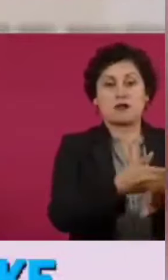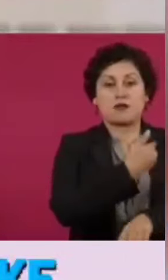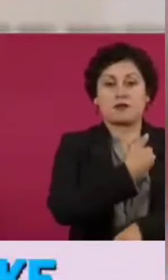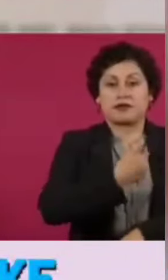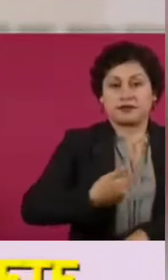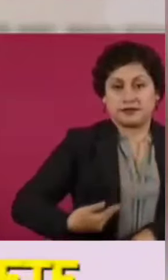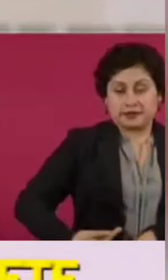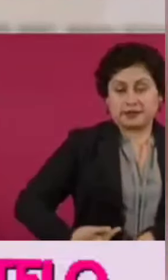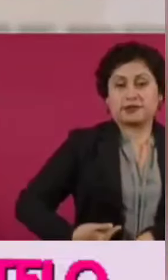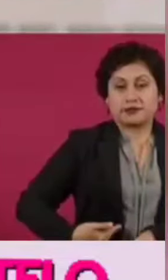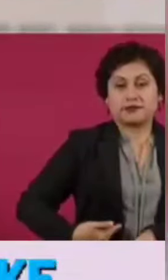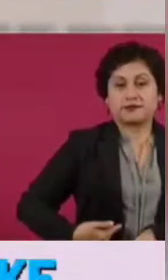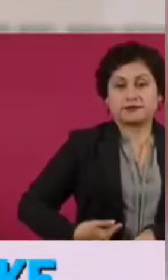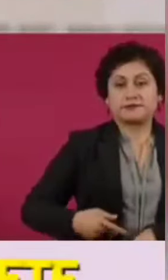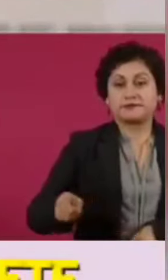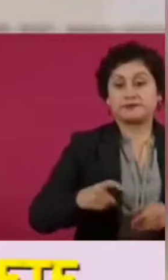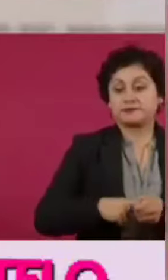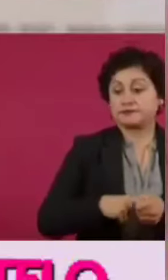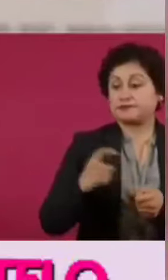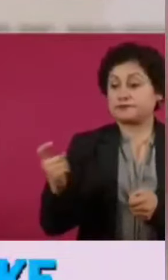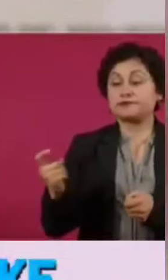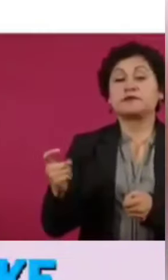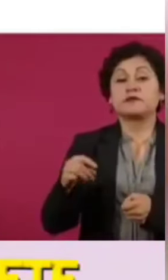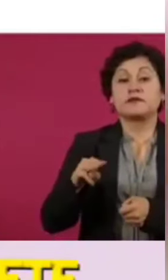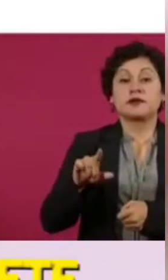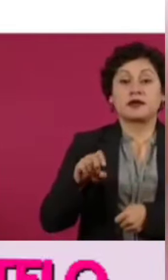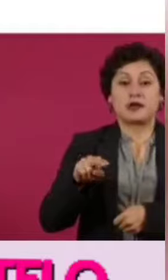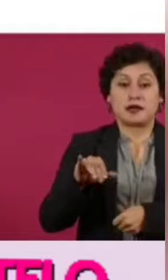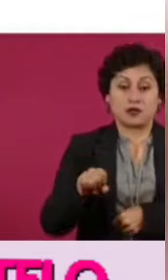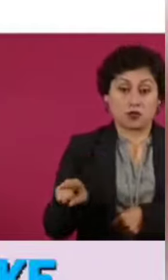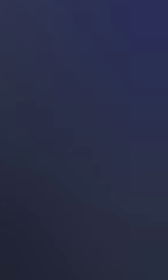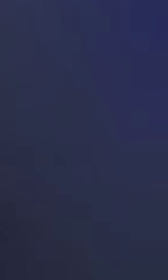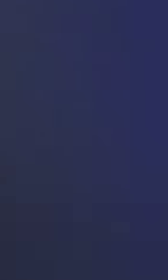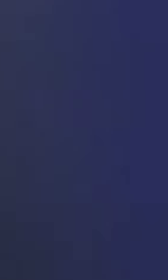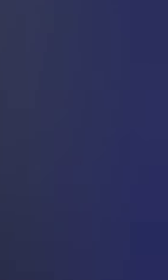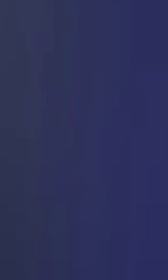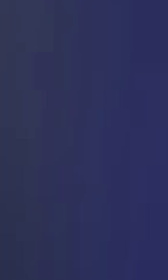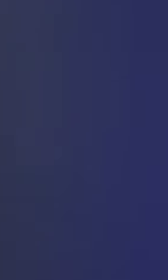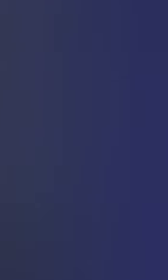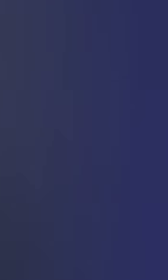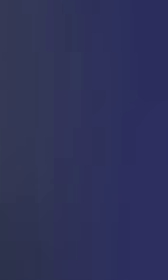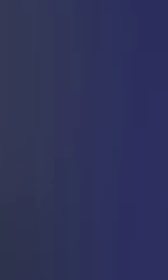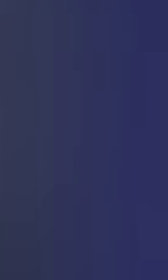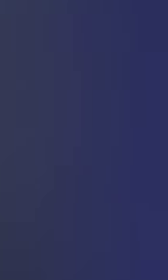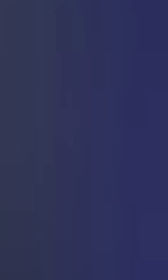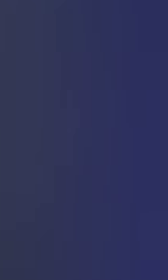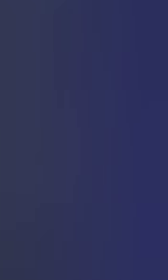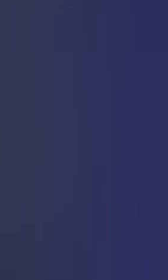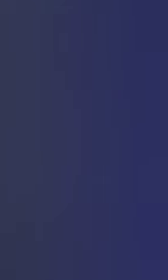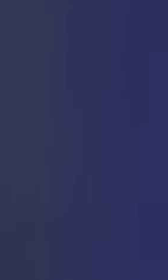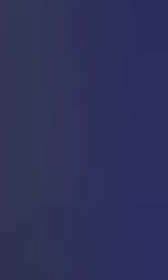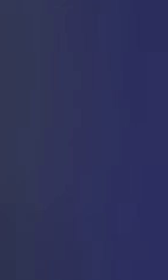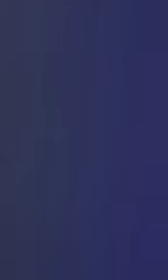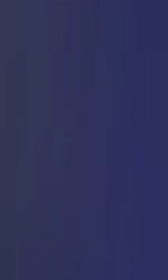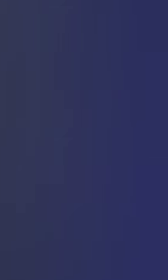su salida de Milenio Televisión, lo cual es mentira. ¿Por qué? Porque crea un clima pernicioso